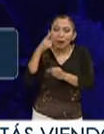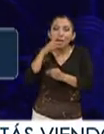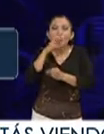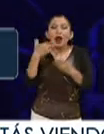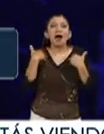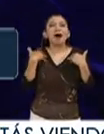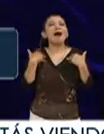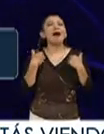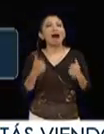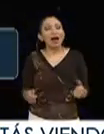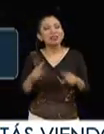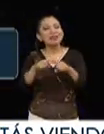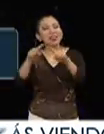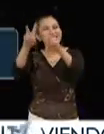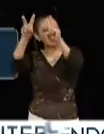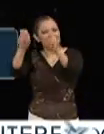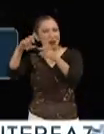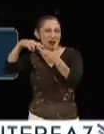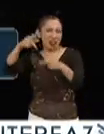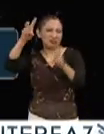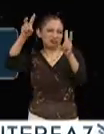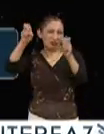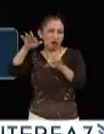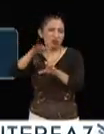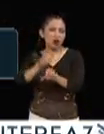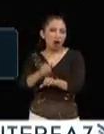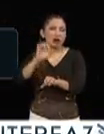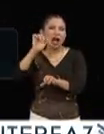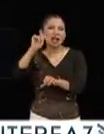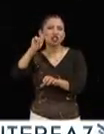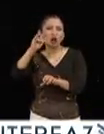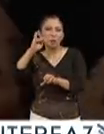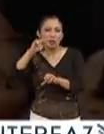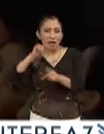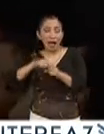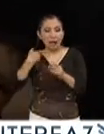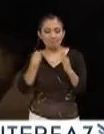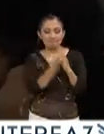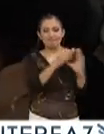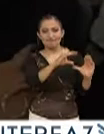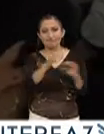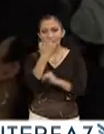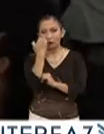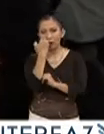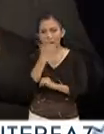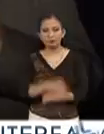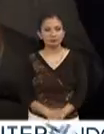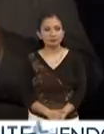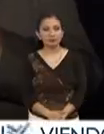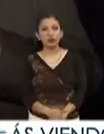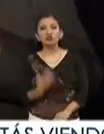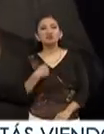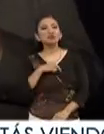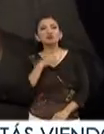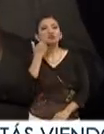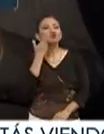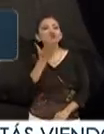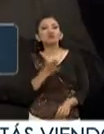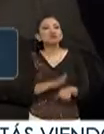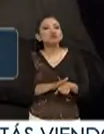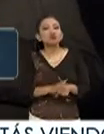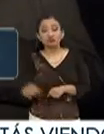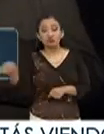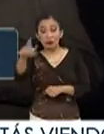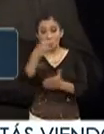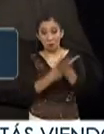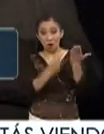mejor comprensión de diversos temas relacionados con la astronomía que se imparten en las escuelas. Lo que buscamos es que